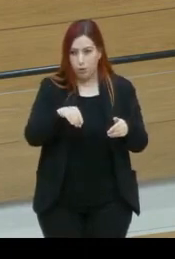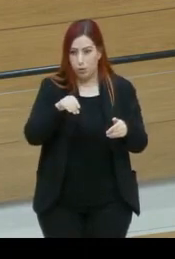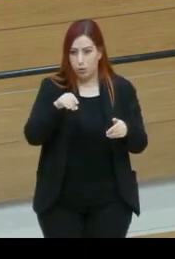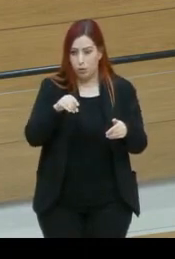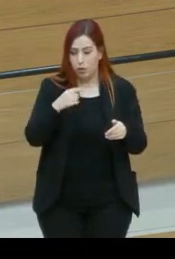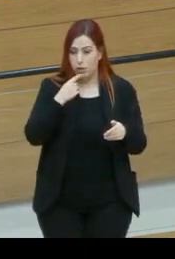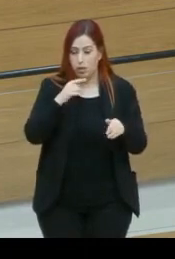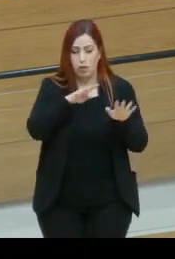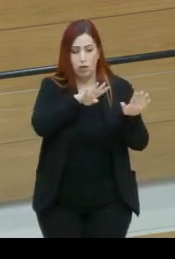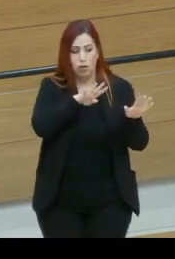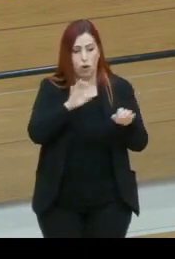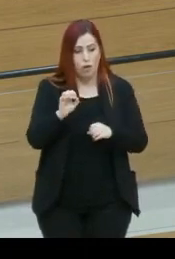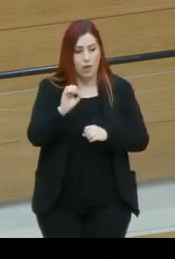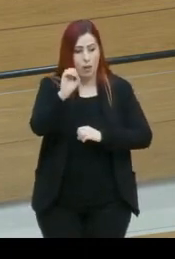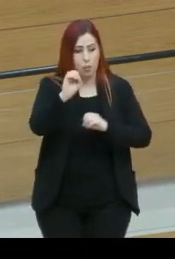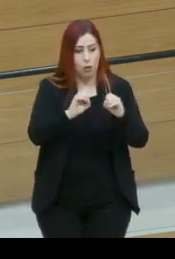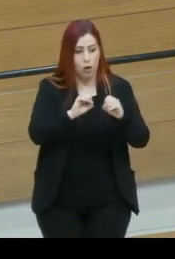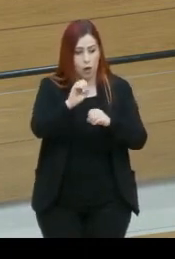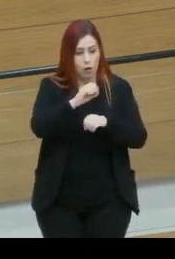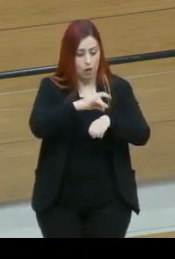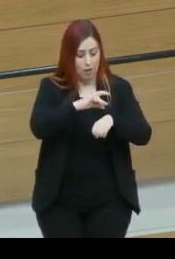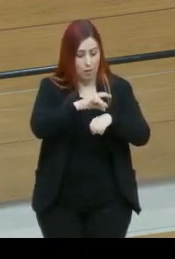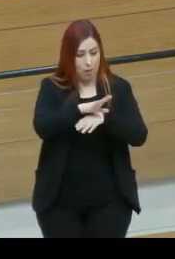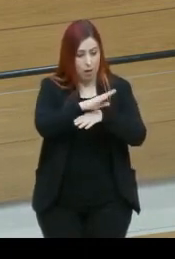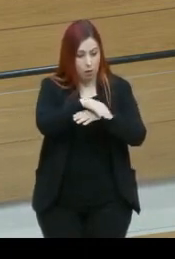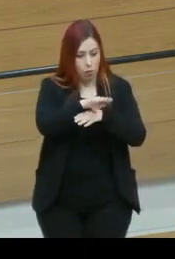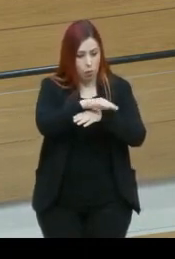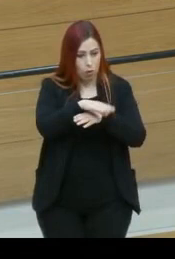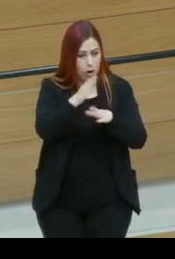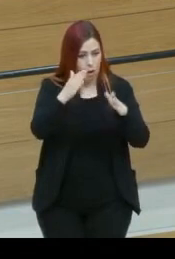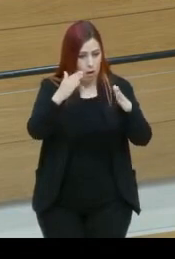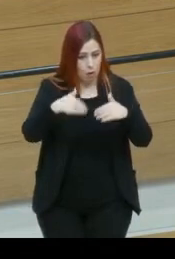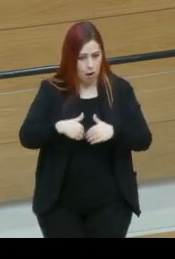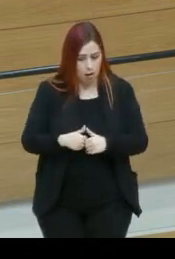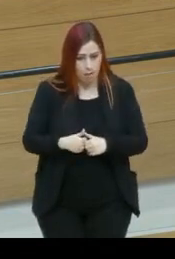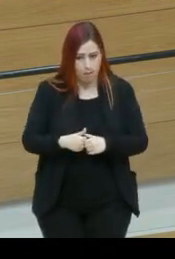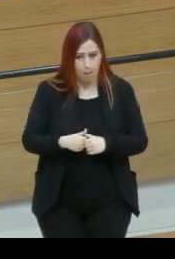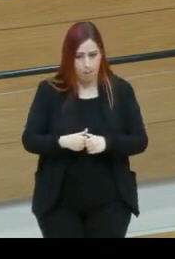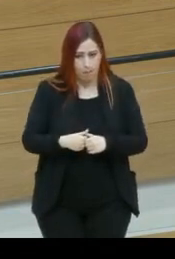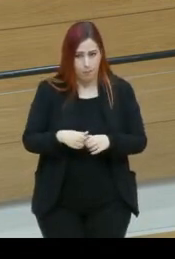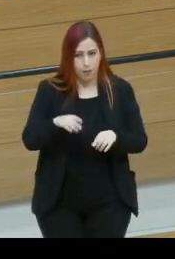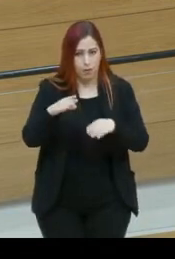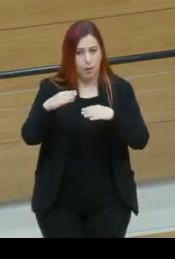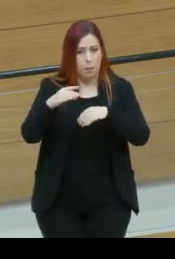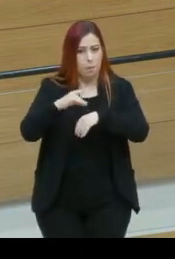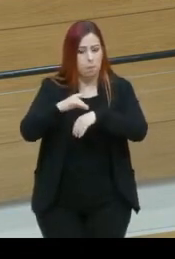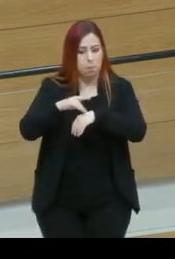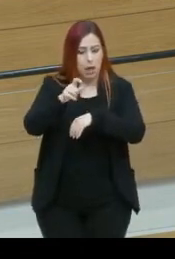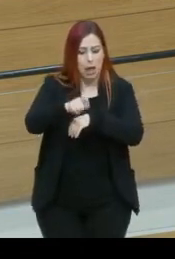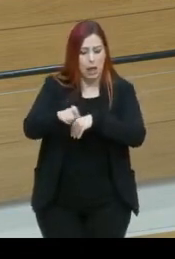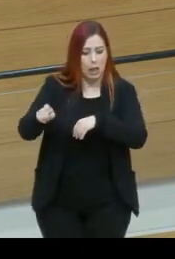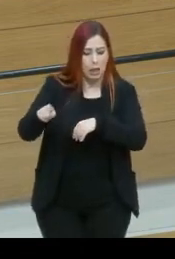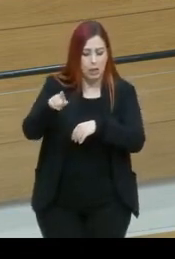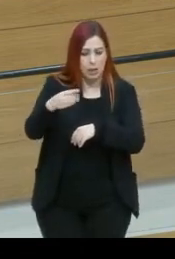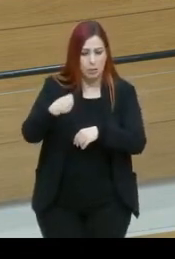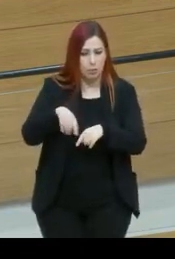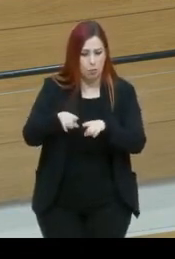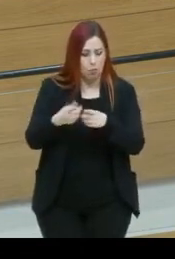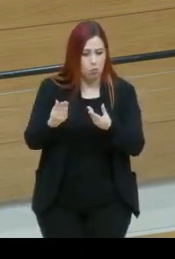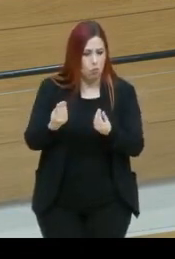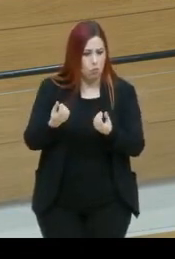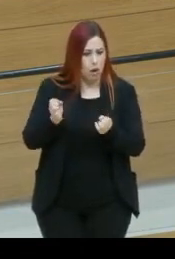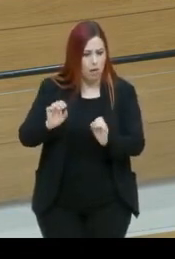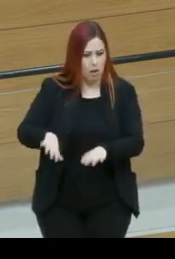el 90% de las enfermedades no tienen cura, es decir, esos pacientes están como muy